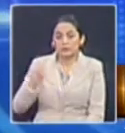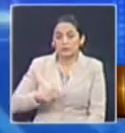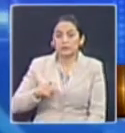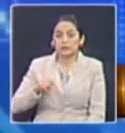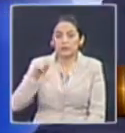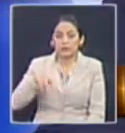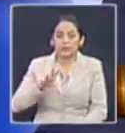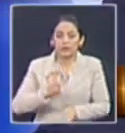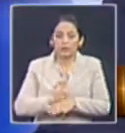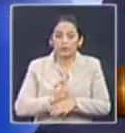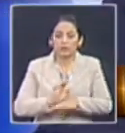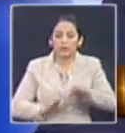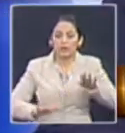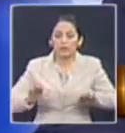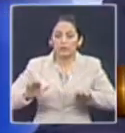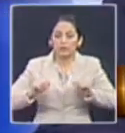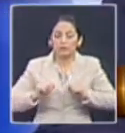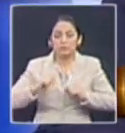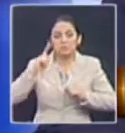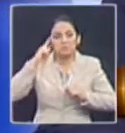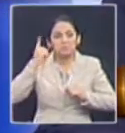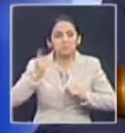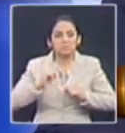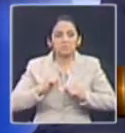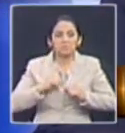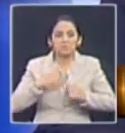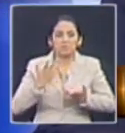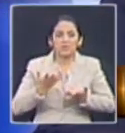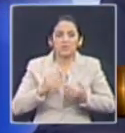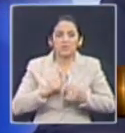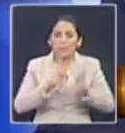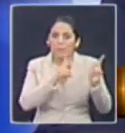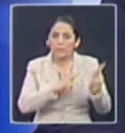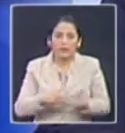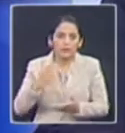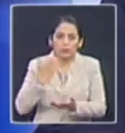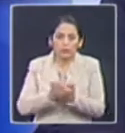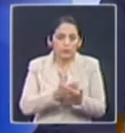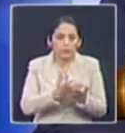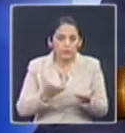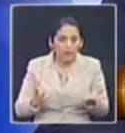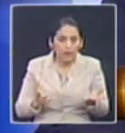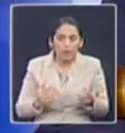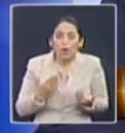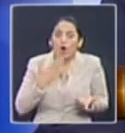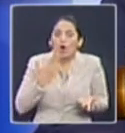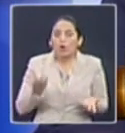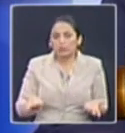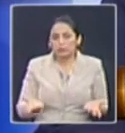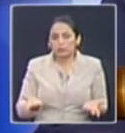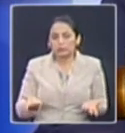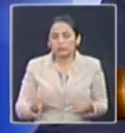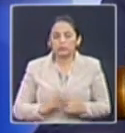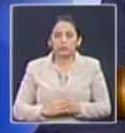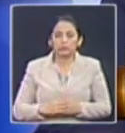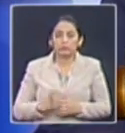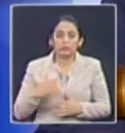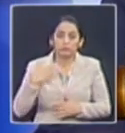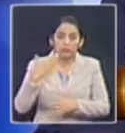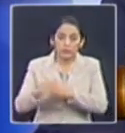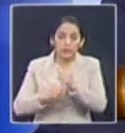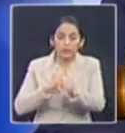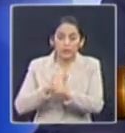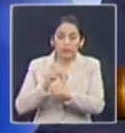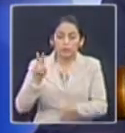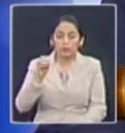soportar un estancamiento prolongado. Yo veo de observar las cifras del año 2018, prácticamente